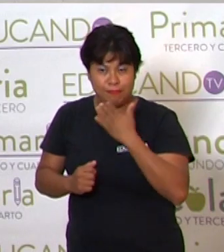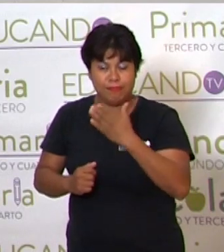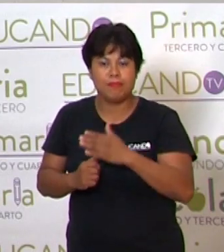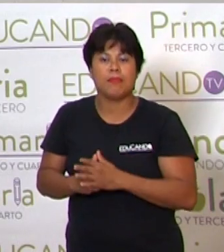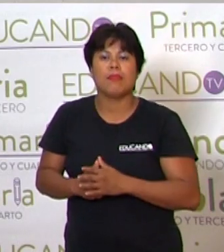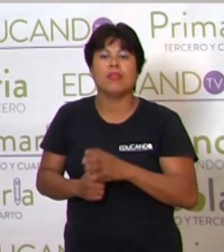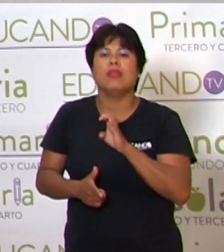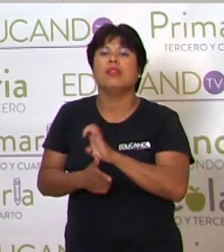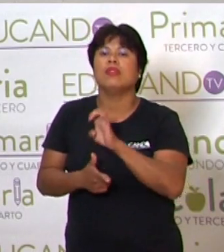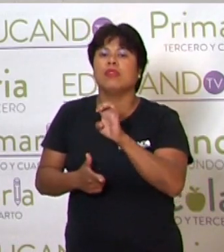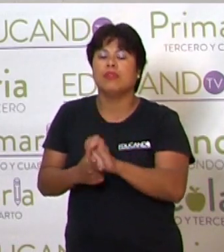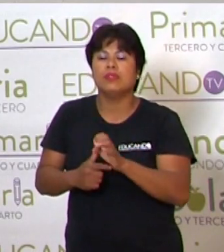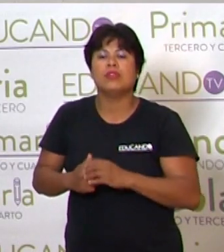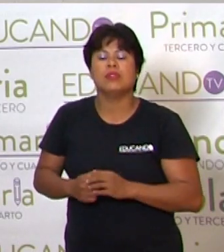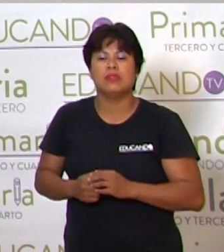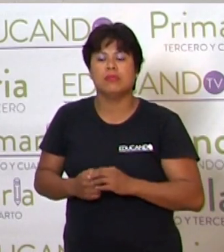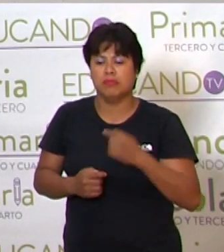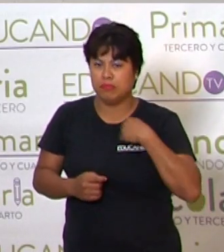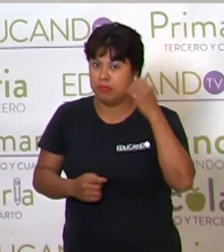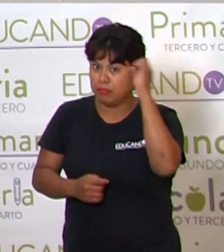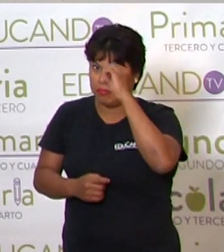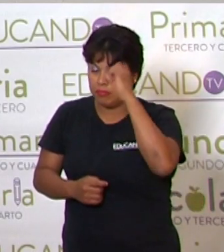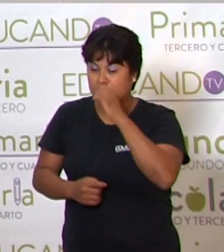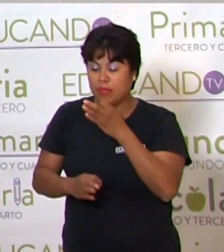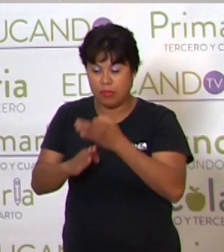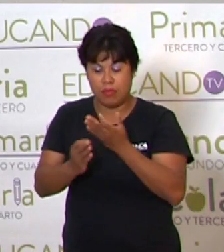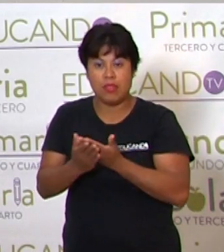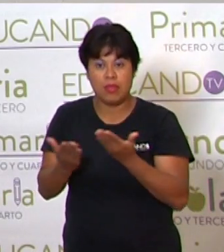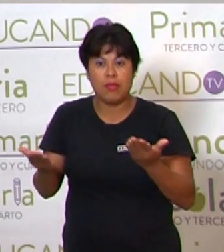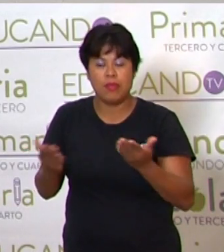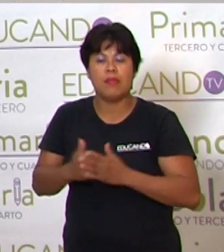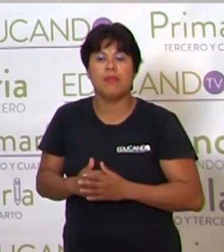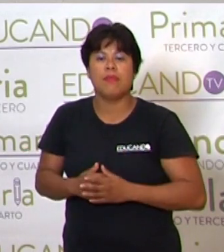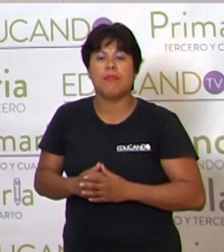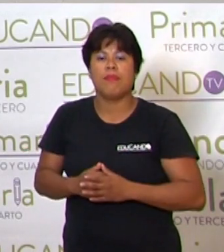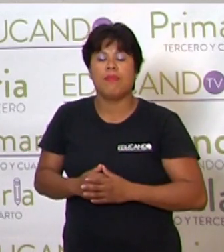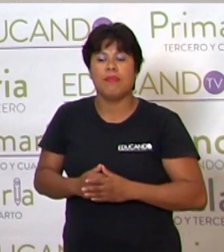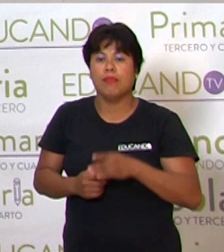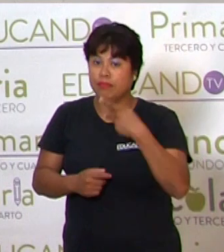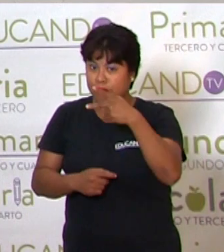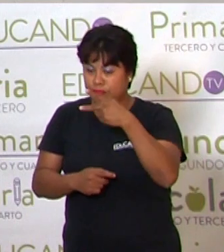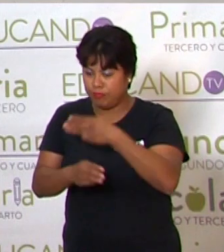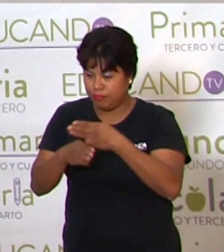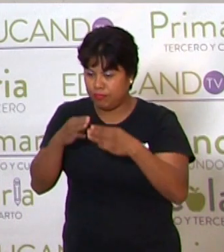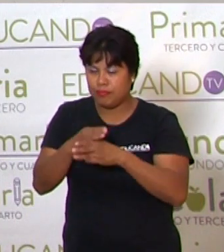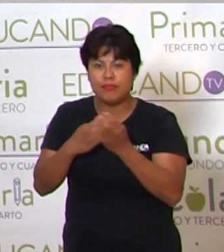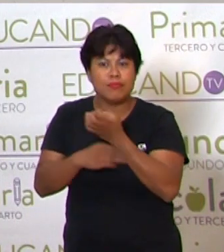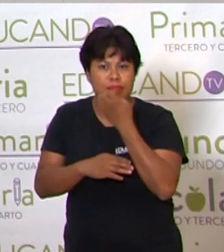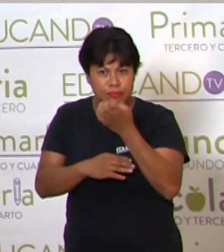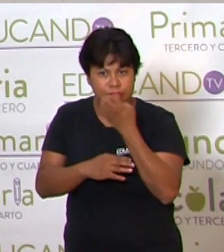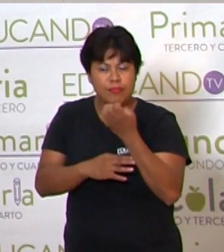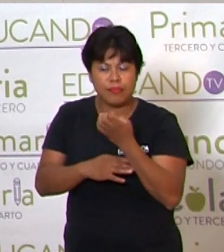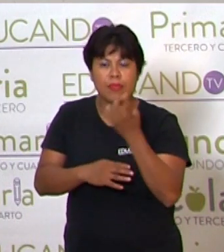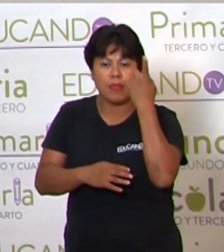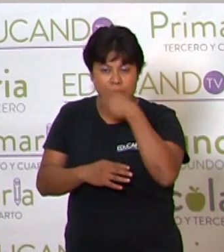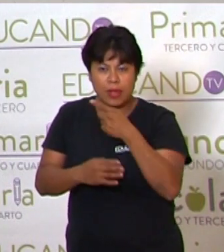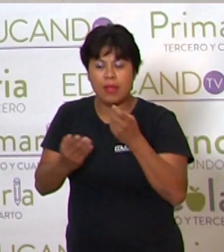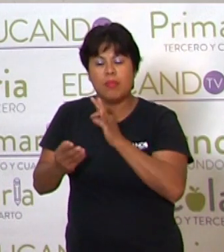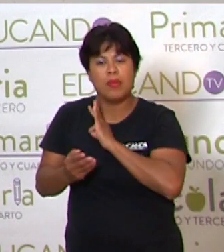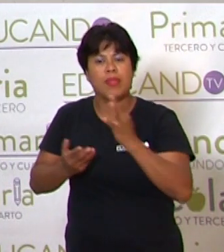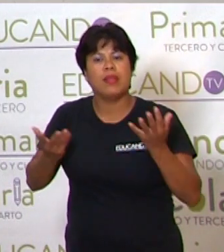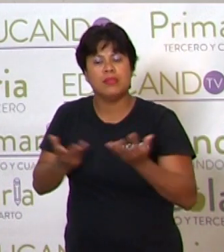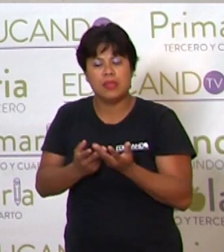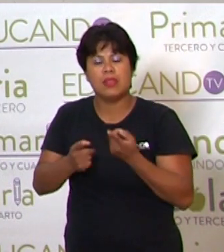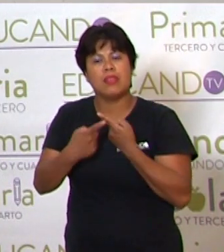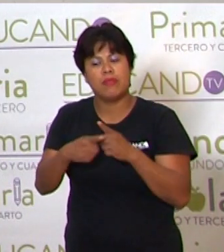pues entonces les sugiero que en este momento saquen sus útiles escolares para que hagan